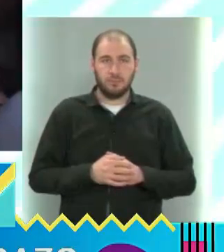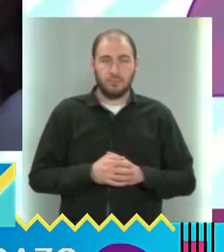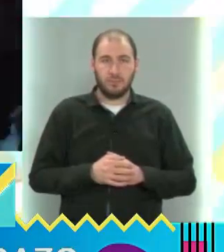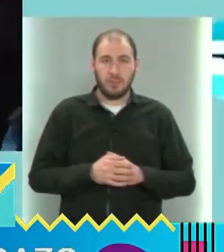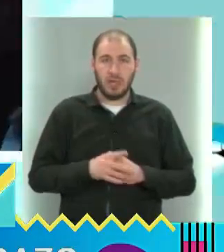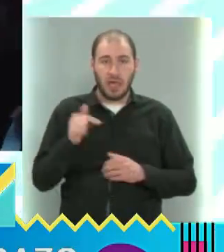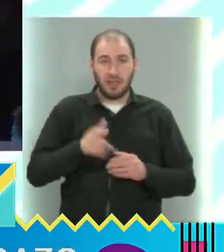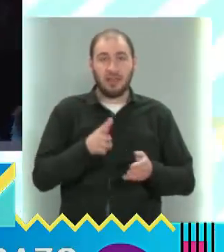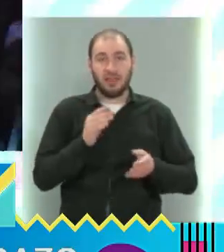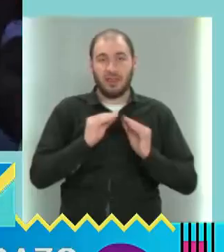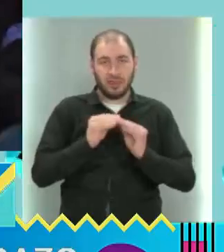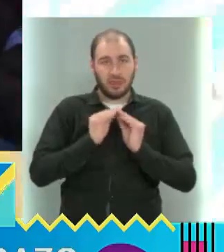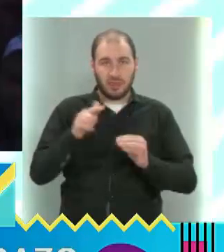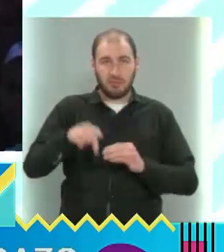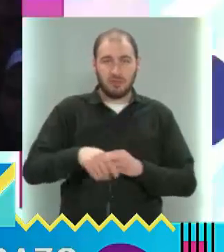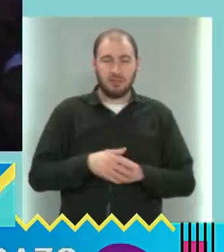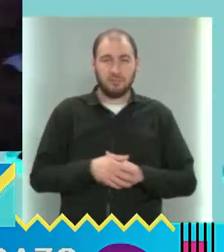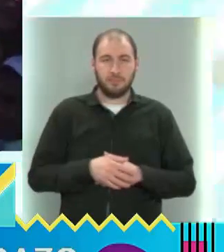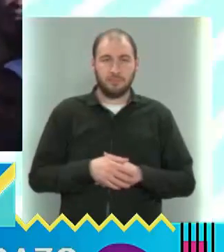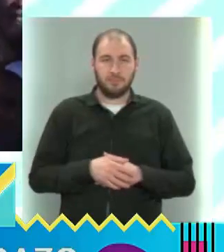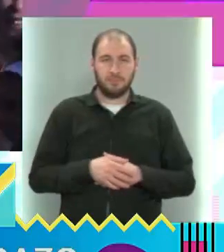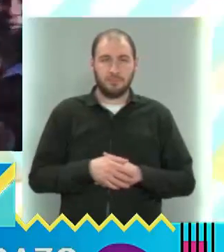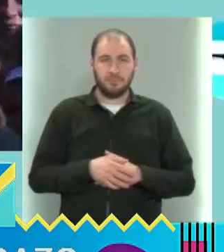con este tratamiento, digamos, aunque